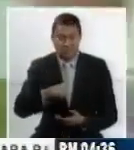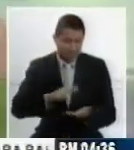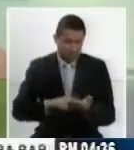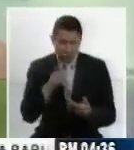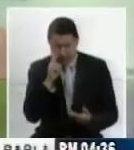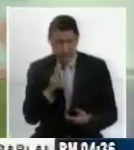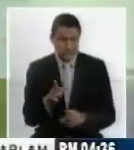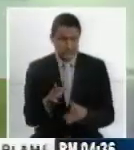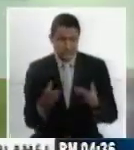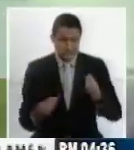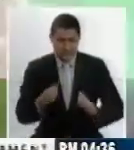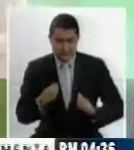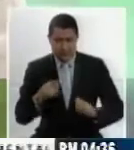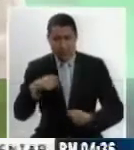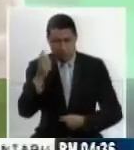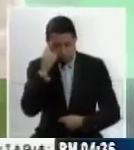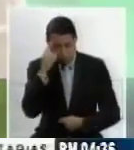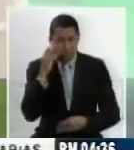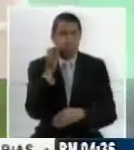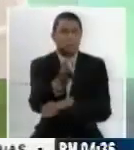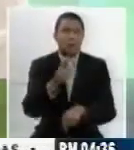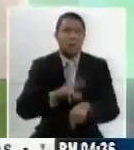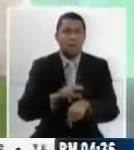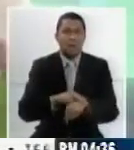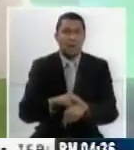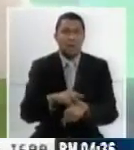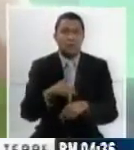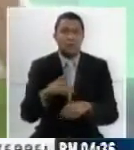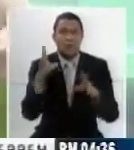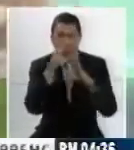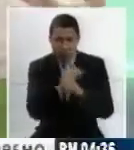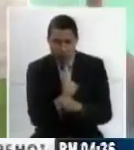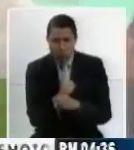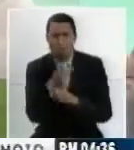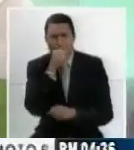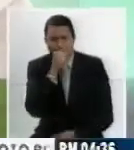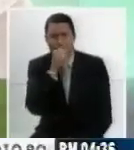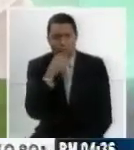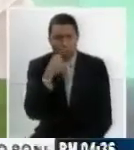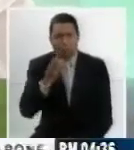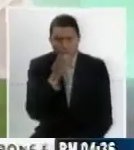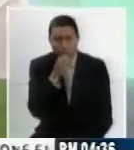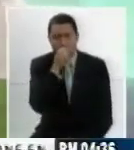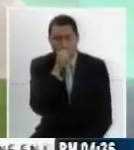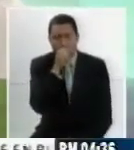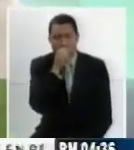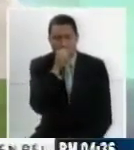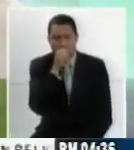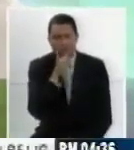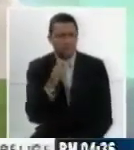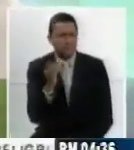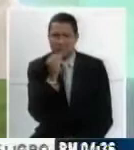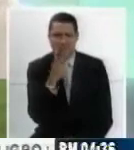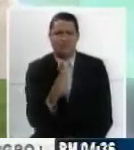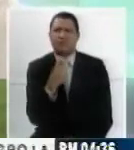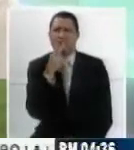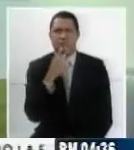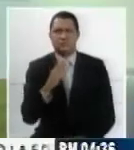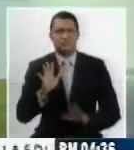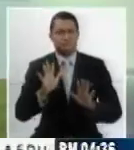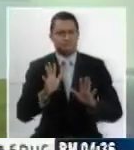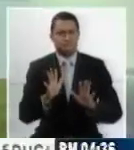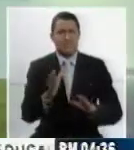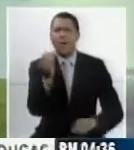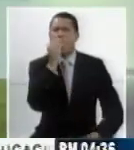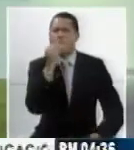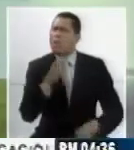eso automáticamente al día siguiente los tenemos consultando cuando el niño durante toda la noche tose y no mejora su función respiratoria. Ahora, ¿cuáles son estos